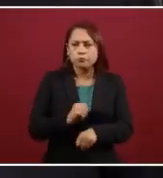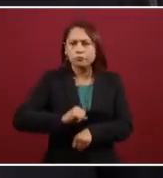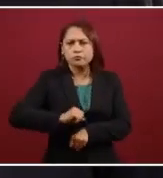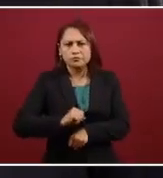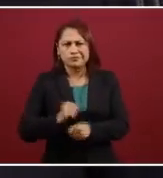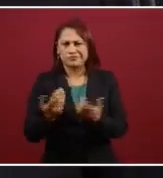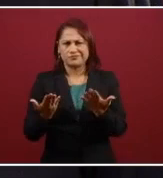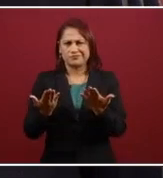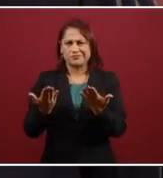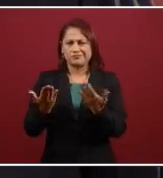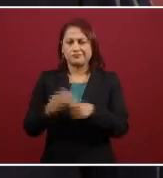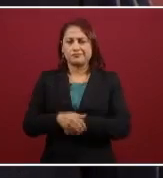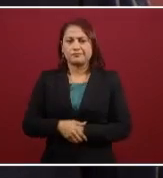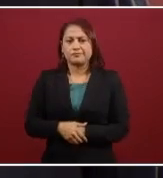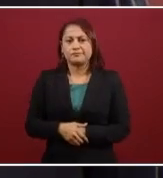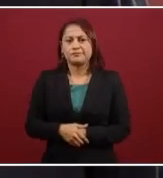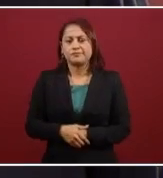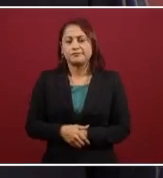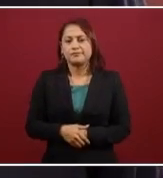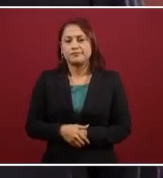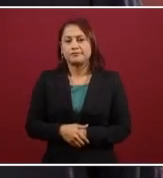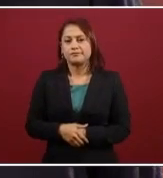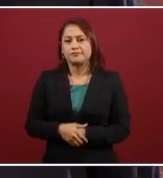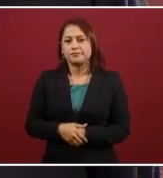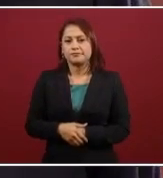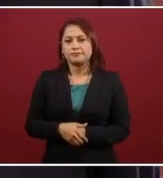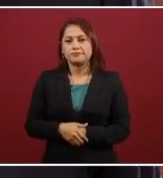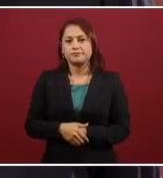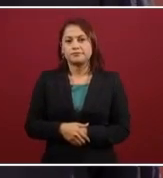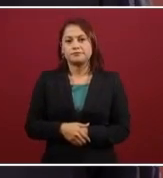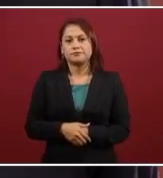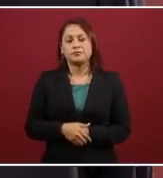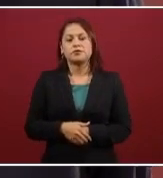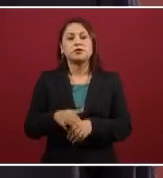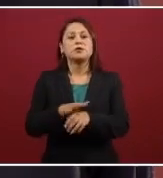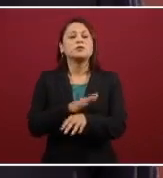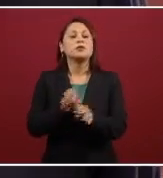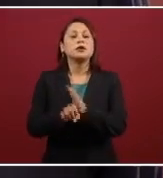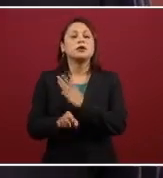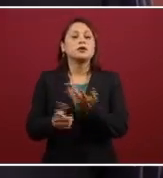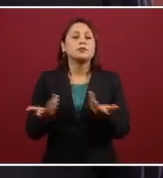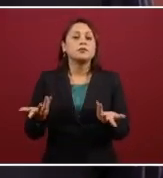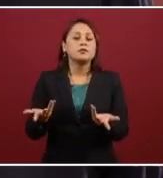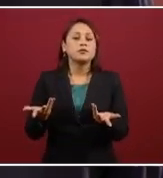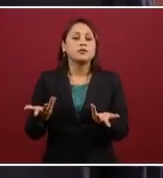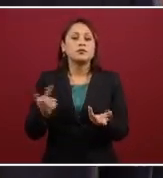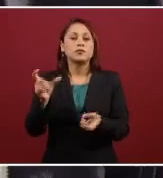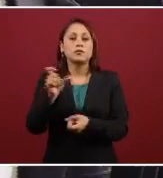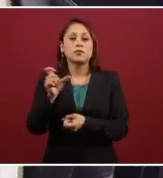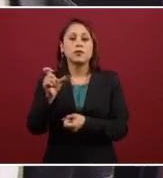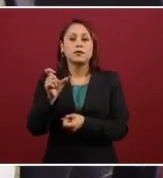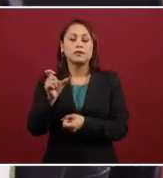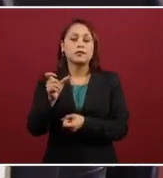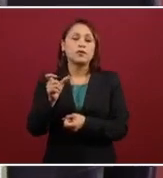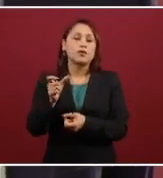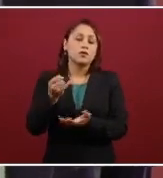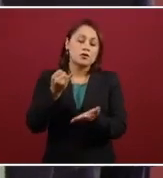El que se condonaran impuestos a